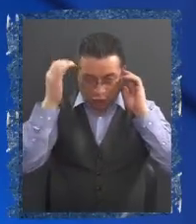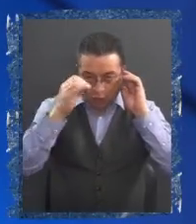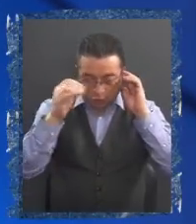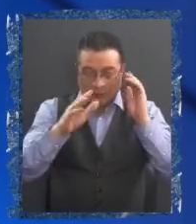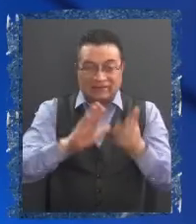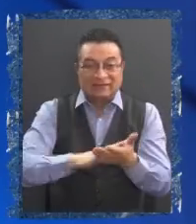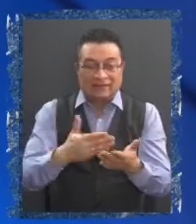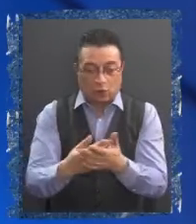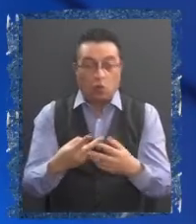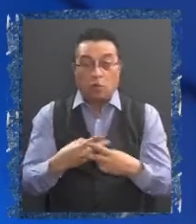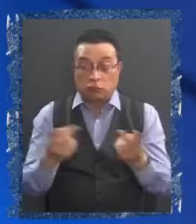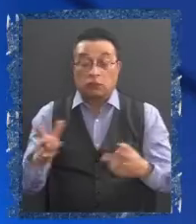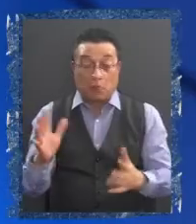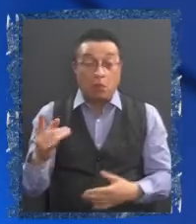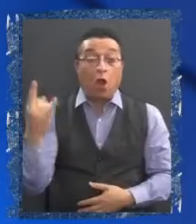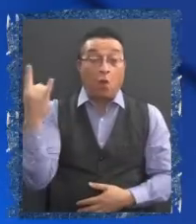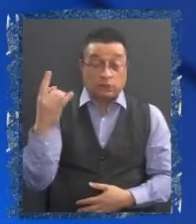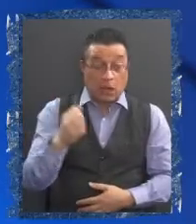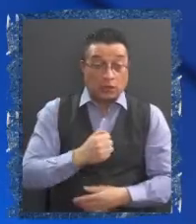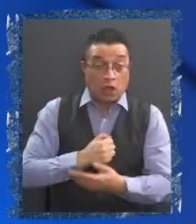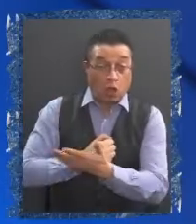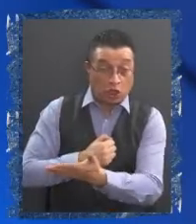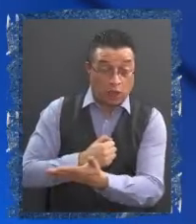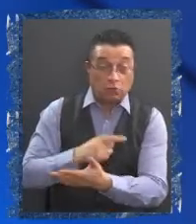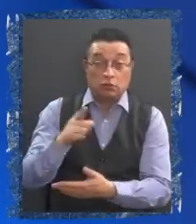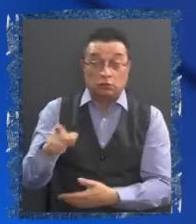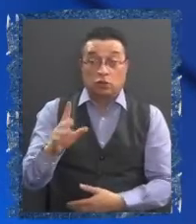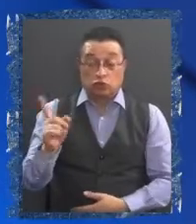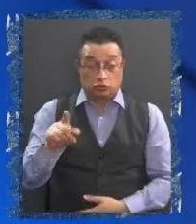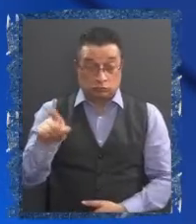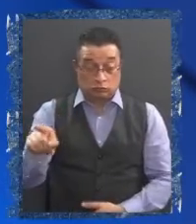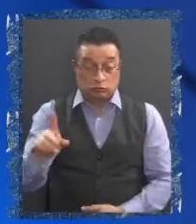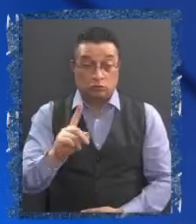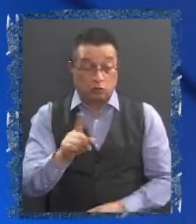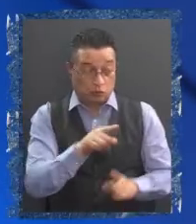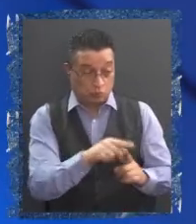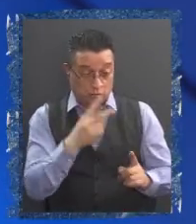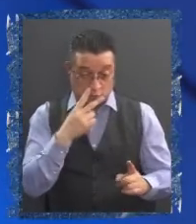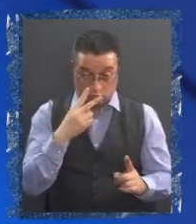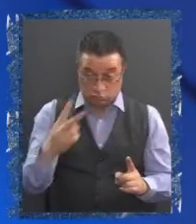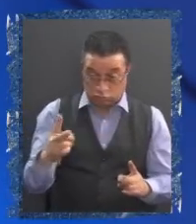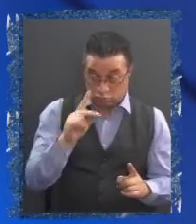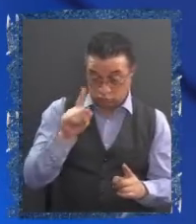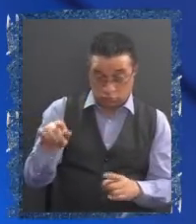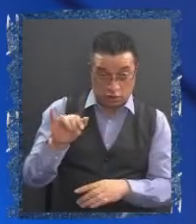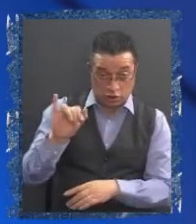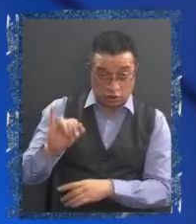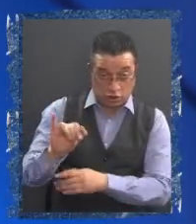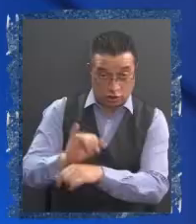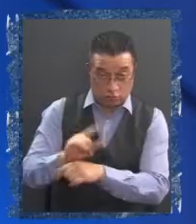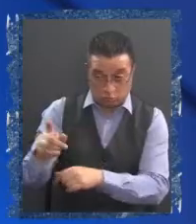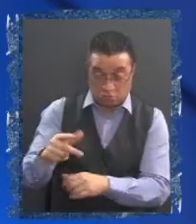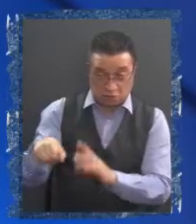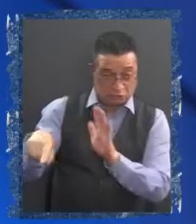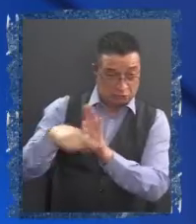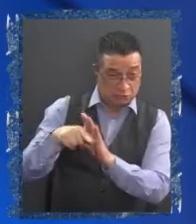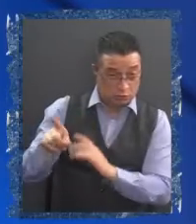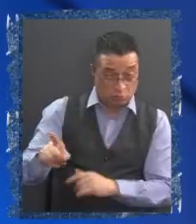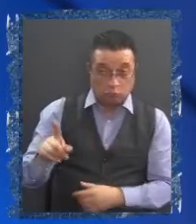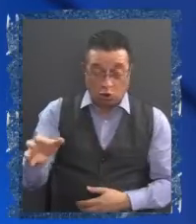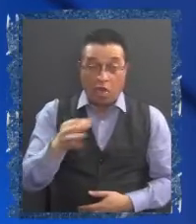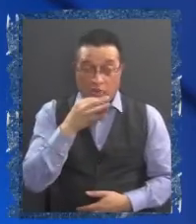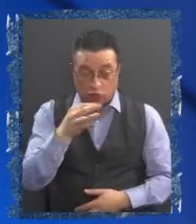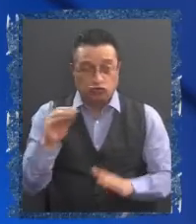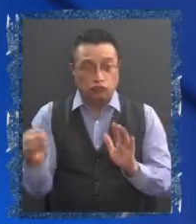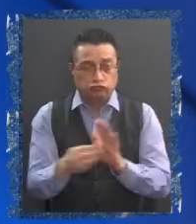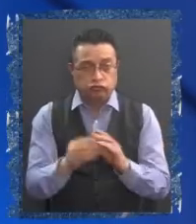por lo menos la Universidad Católica, que me imagino que no es una entidad que ustedes miren como un mal referente, sí lo tiene puesto por